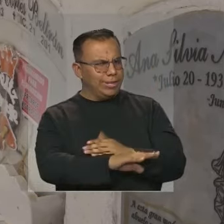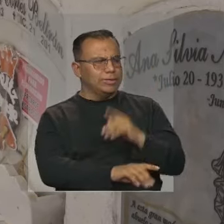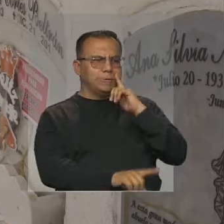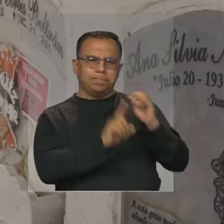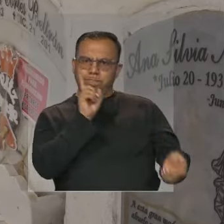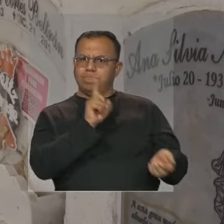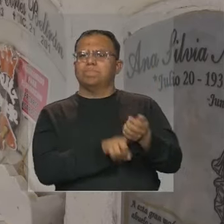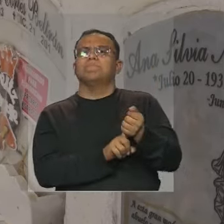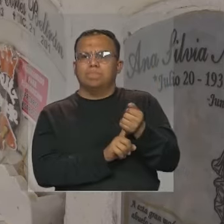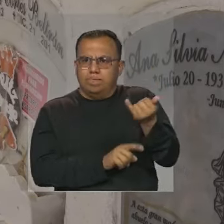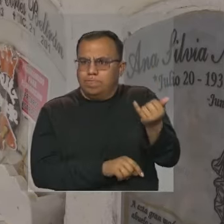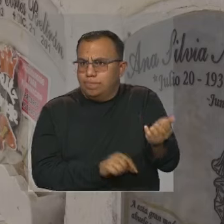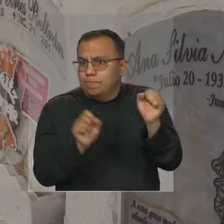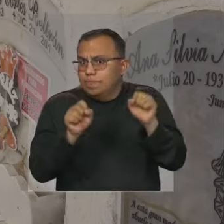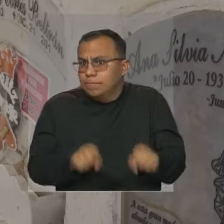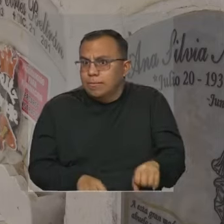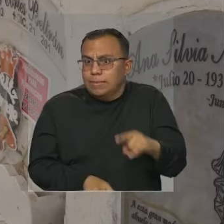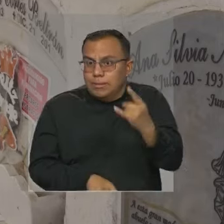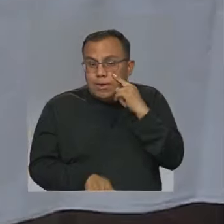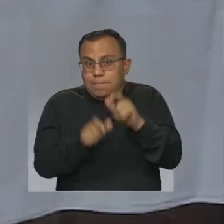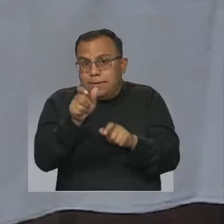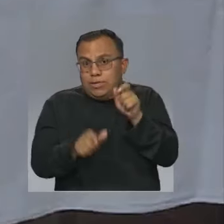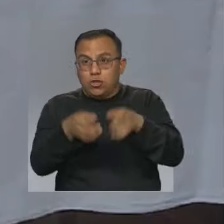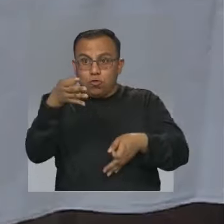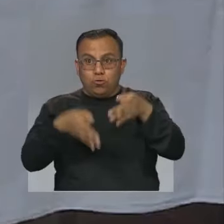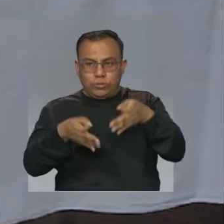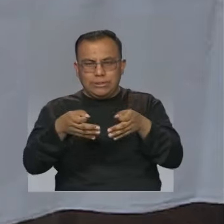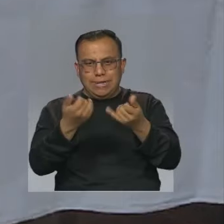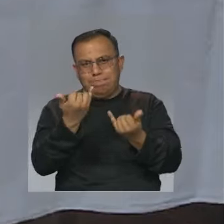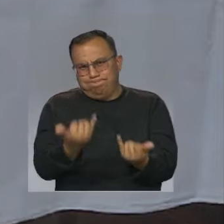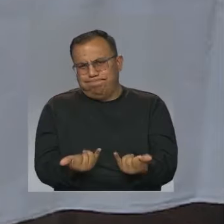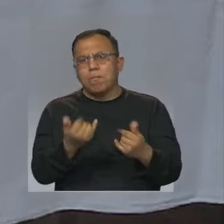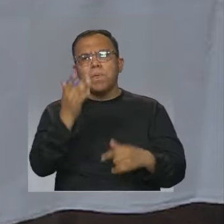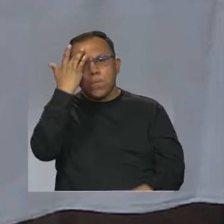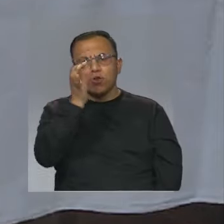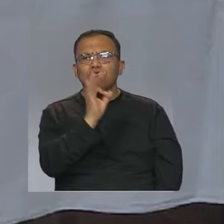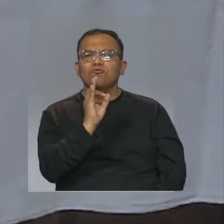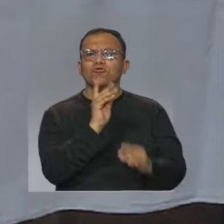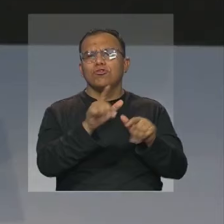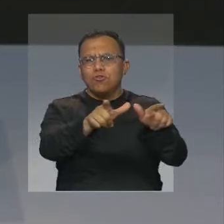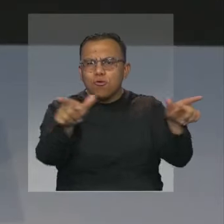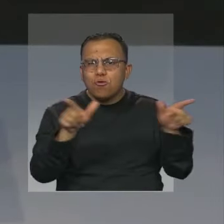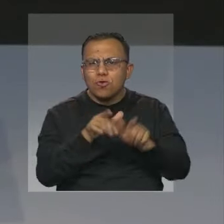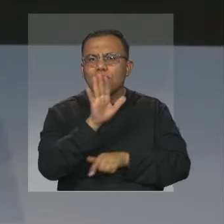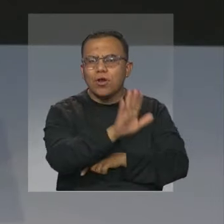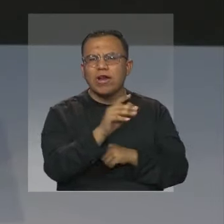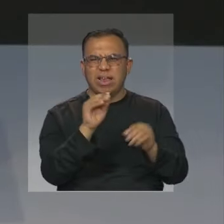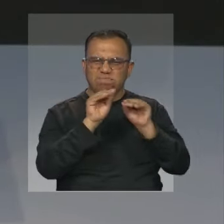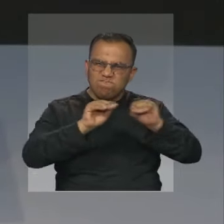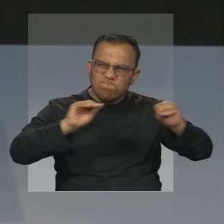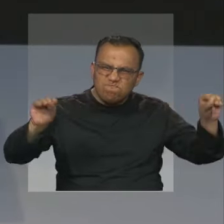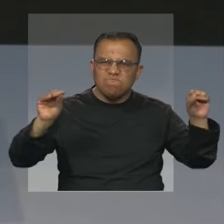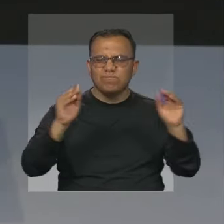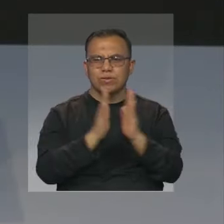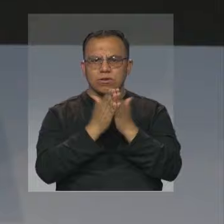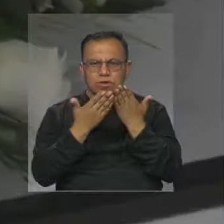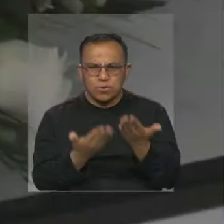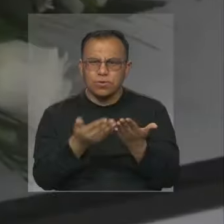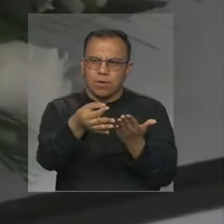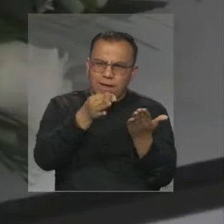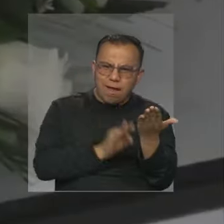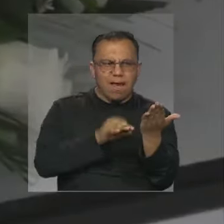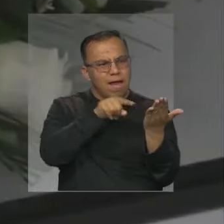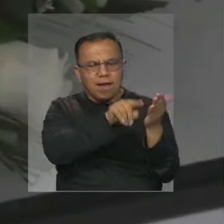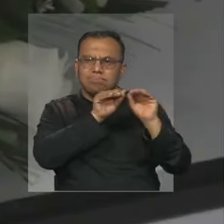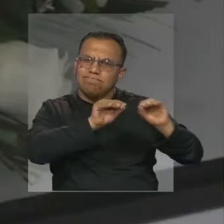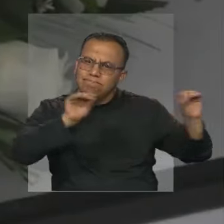principio pensábamos que él pudo haber quedado entre la gente del Palacio de Justicia, porque él permanecía en ese sector, él era predicador, él iba con su Biblia y predicaba